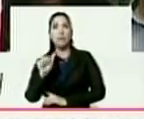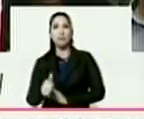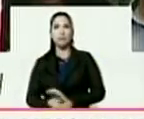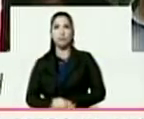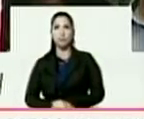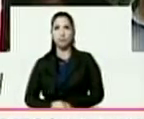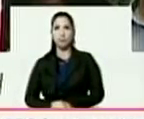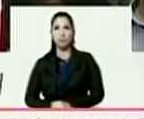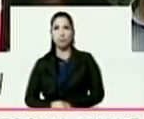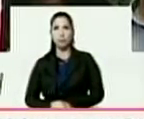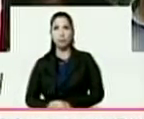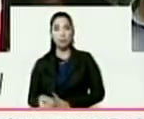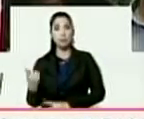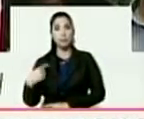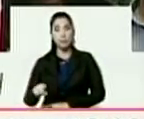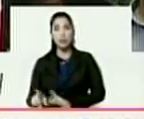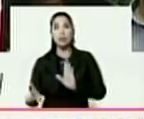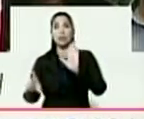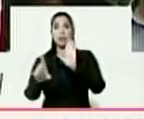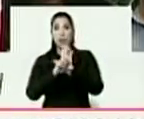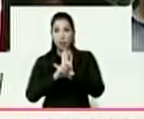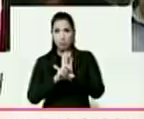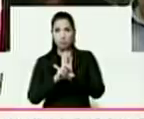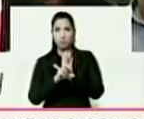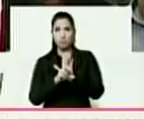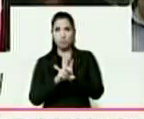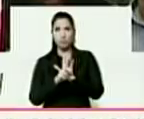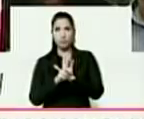tenemos en día la ley del